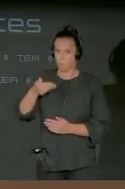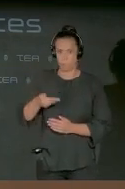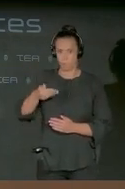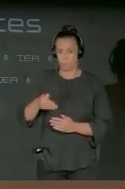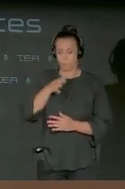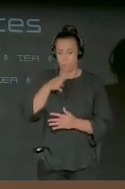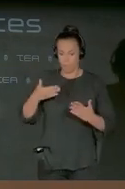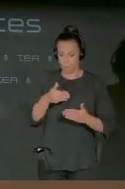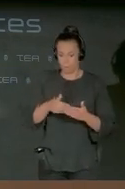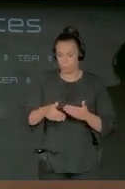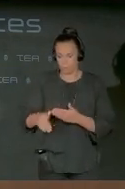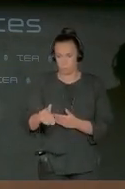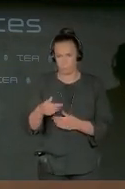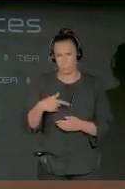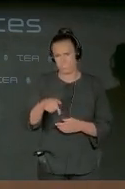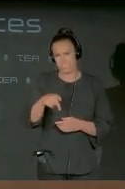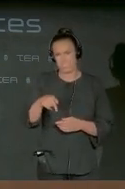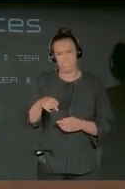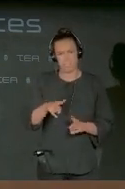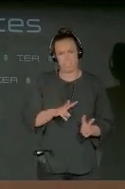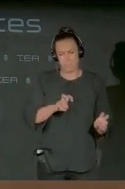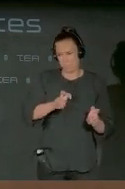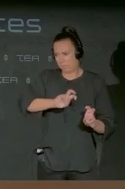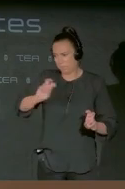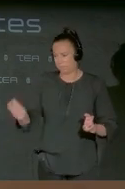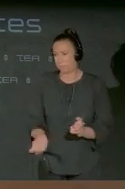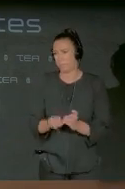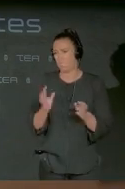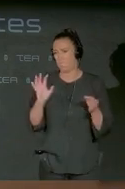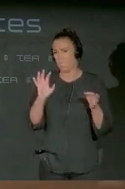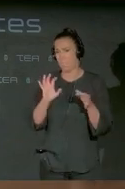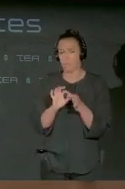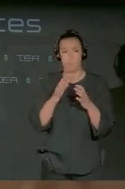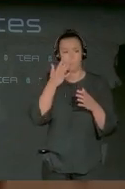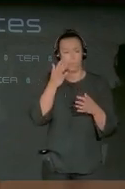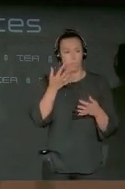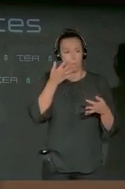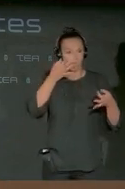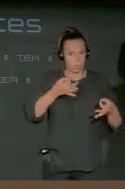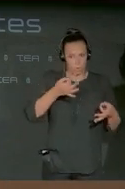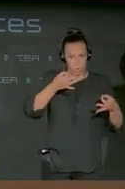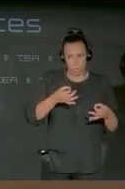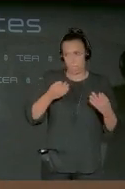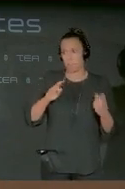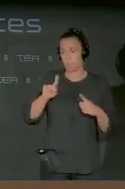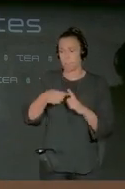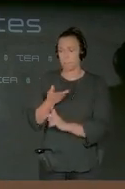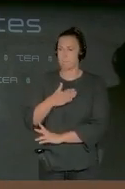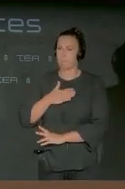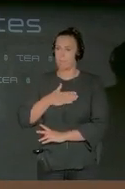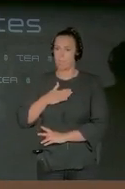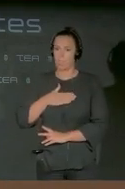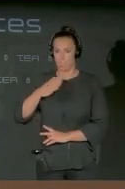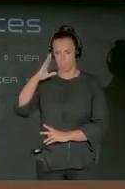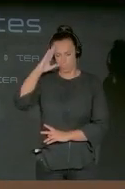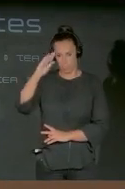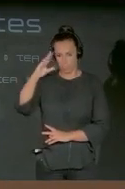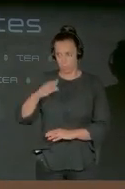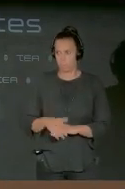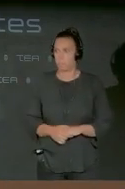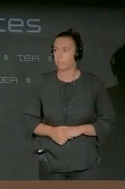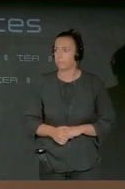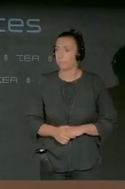un abanico muy amplio de cuestiones, desde la seguridad y la privacidad hasta los aspectos de propiedad intelectual. La inteligencia artificial está